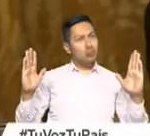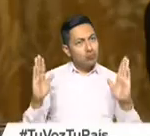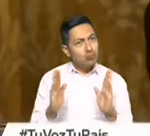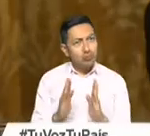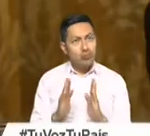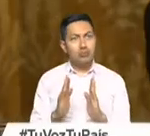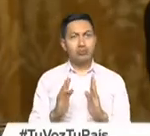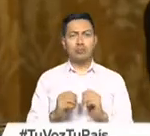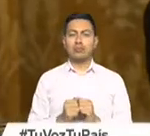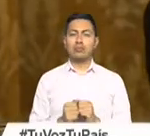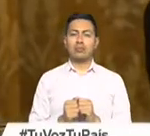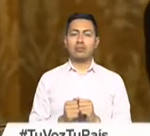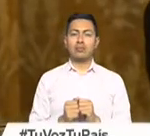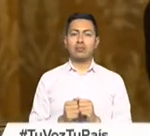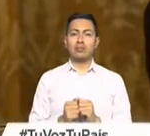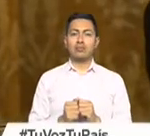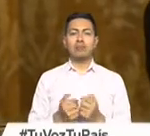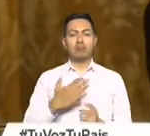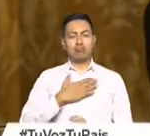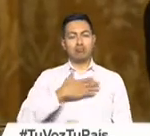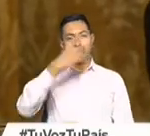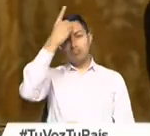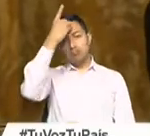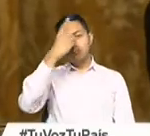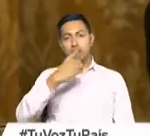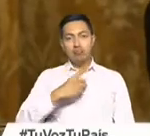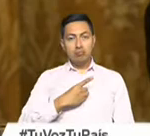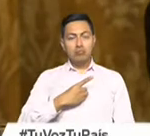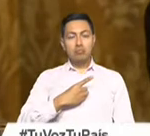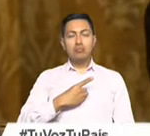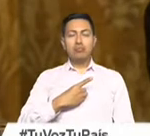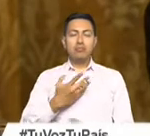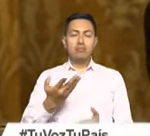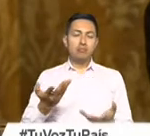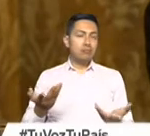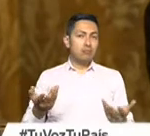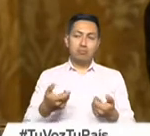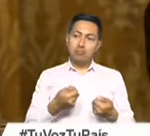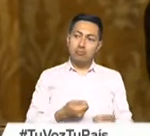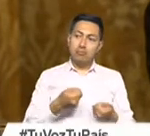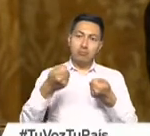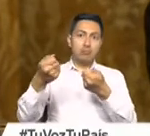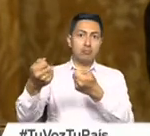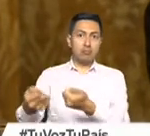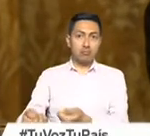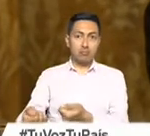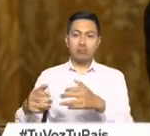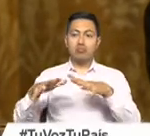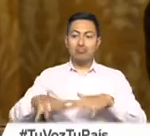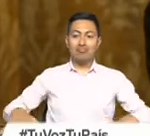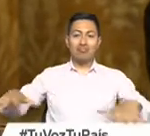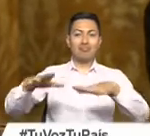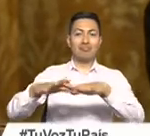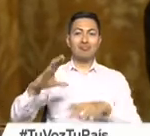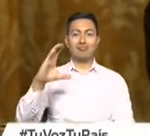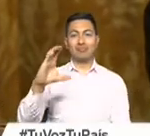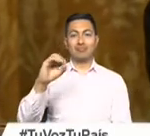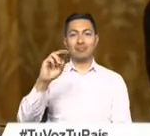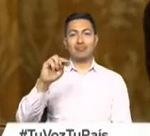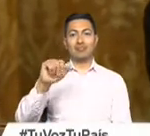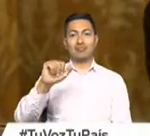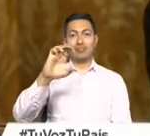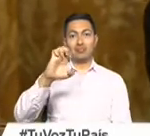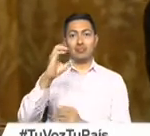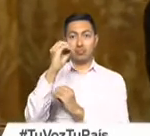acercamiento. He tomado la decisión de que se entregue el local que tuvo la CONAIE tradicionalmente en